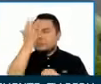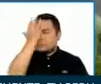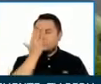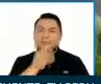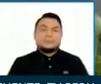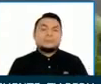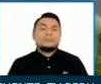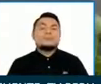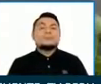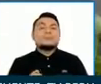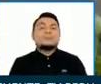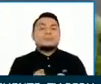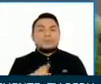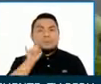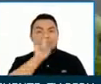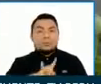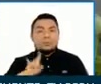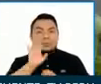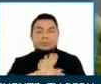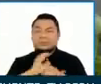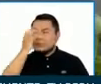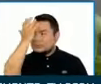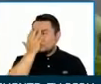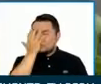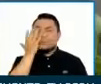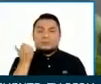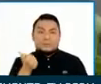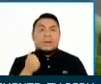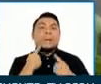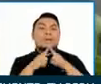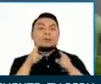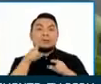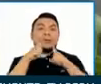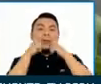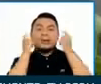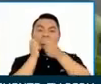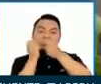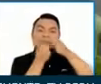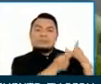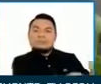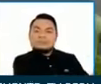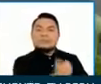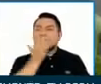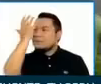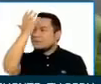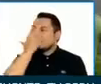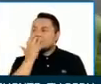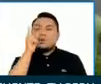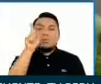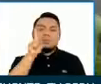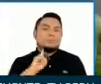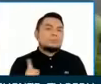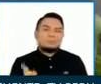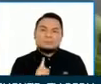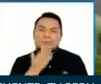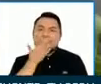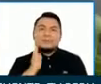Usar el protector facial sin la mascarilla no hace que cumpla con las protecciones que él